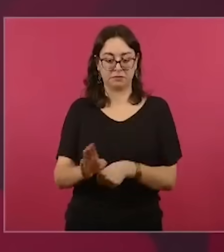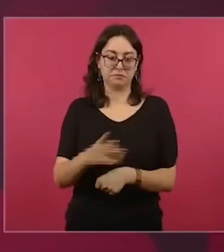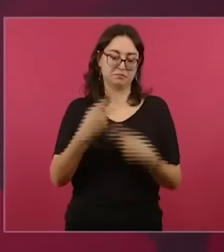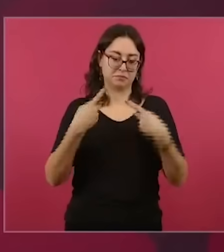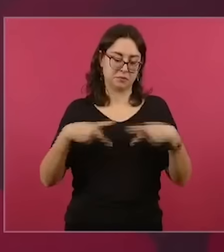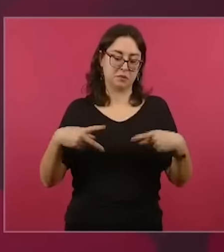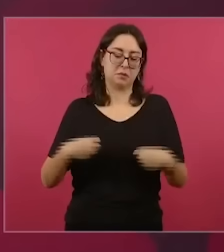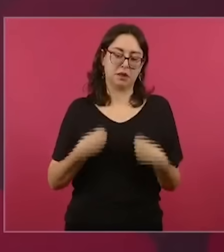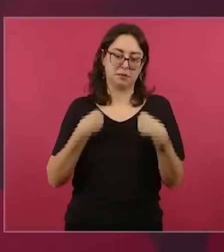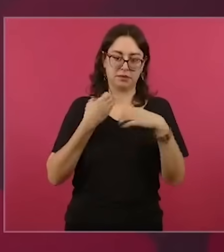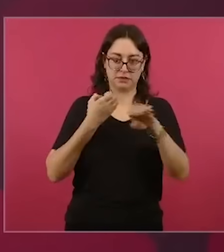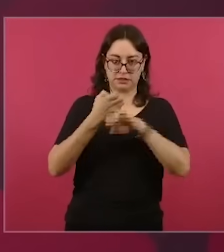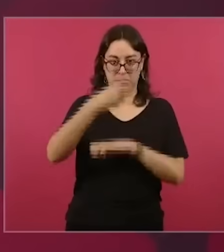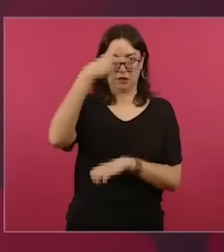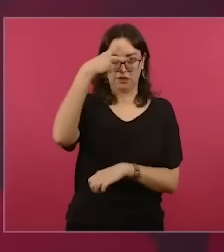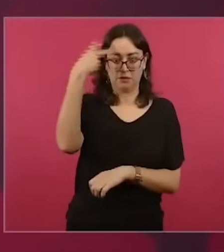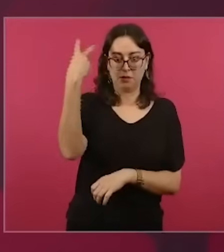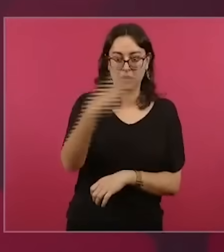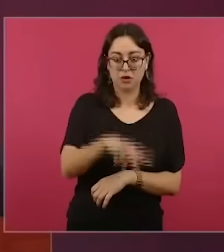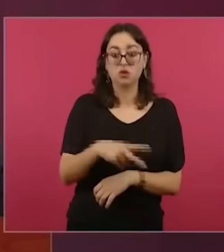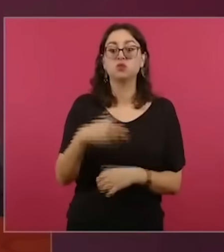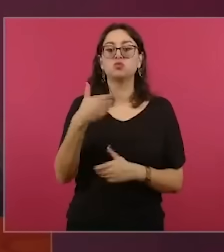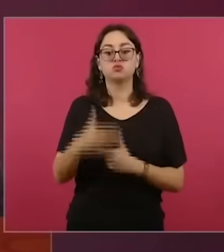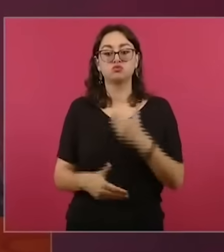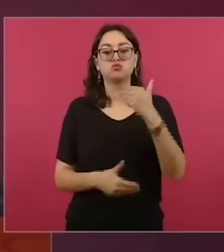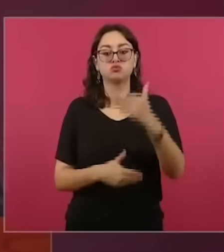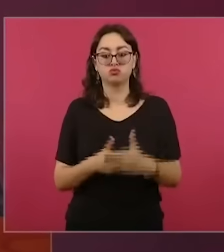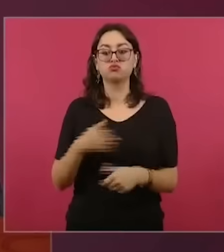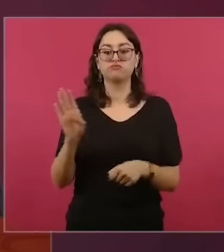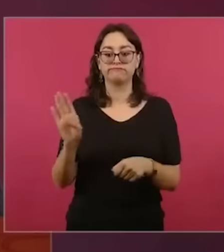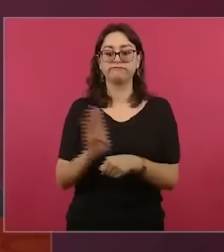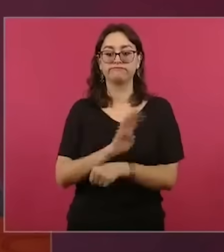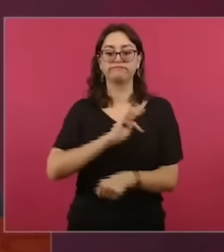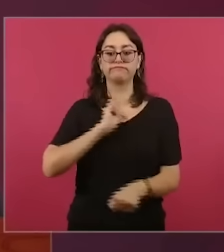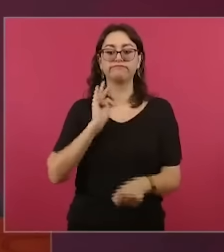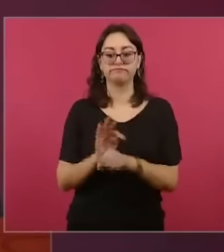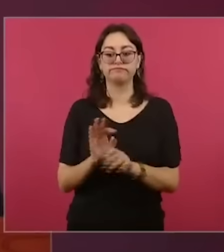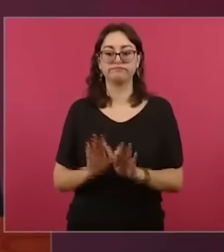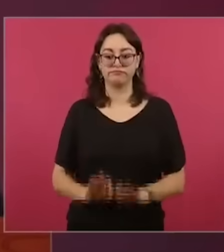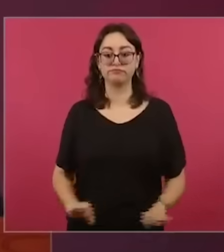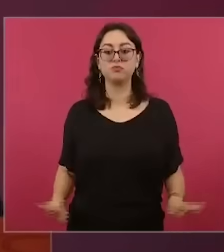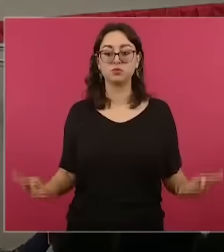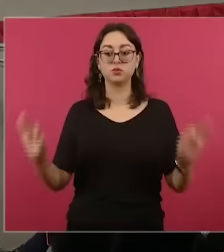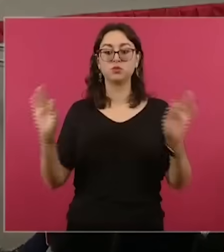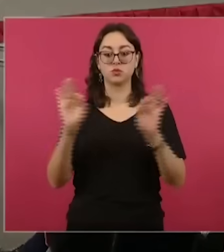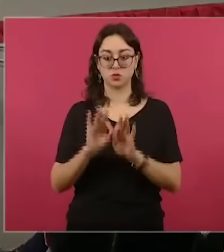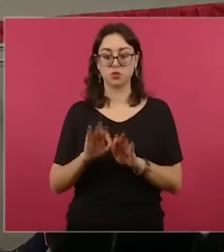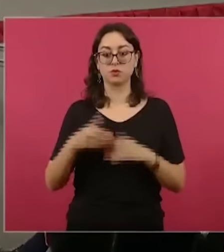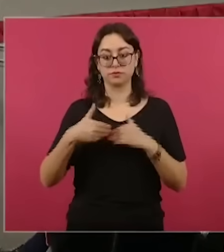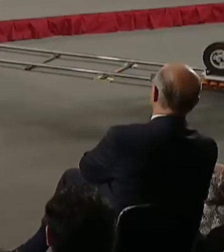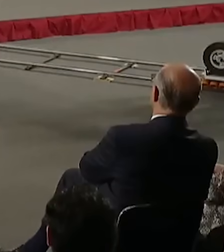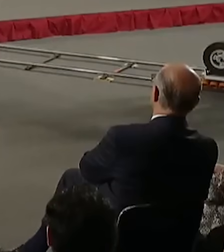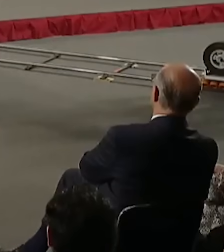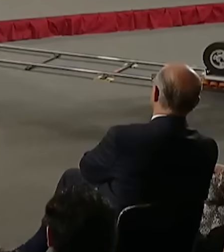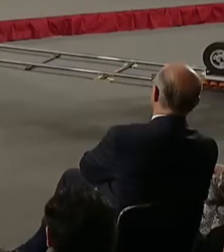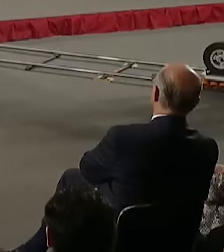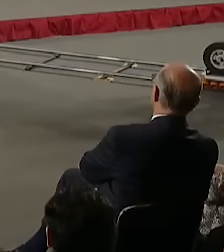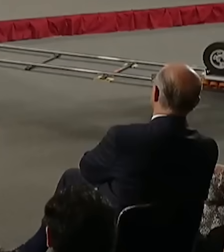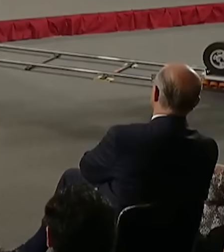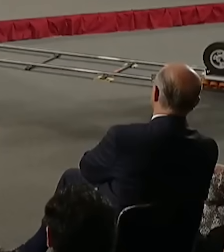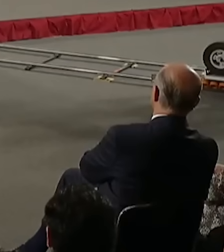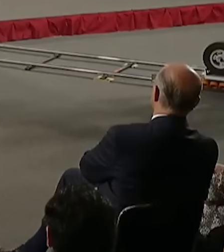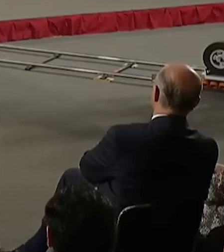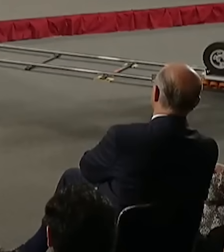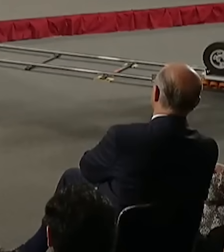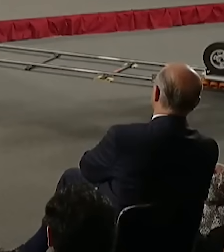continuidad de obras en beneficio de los ciudadanos va a ser importante y un gran reto para la nueva administración. Y